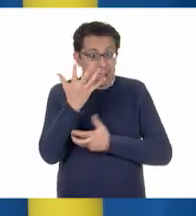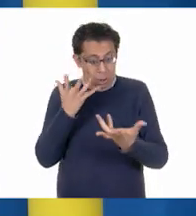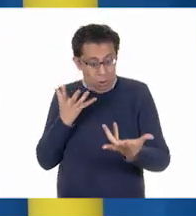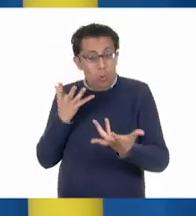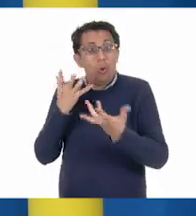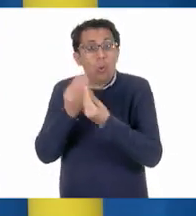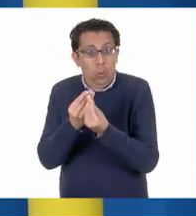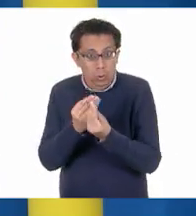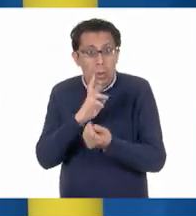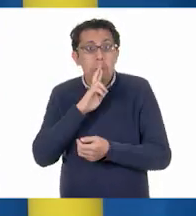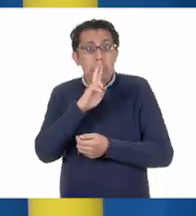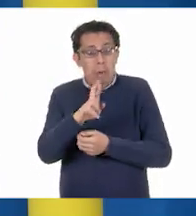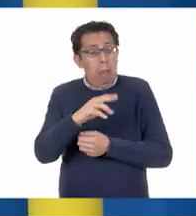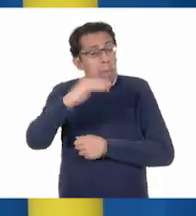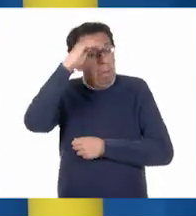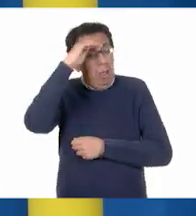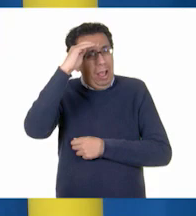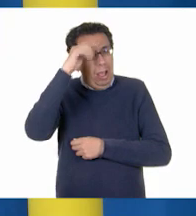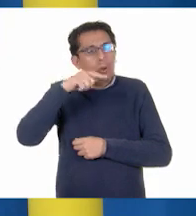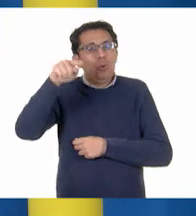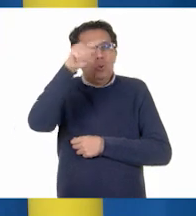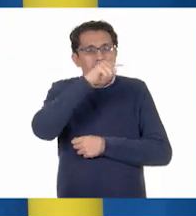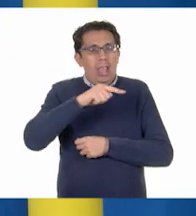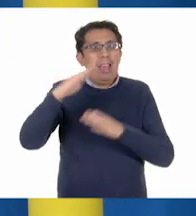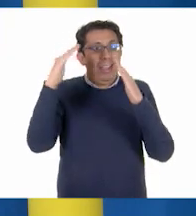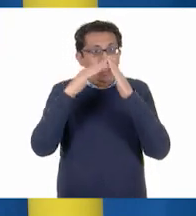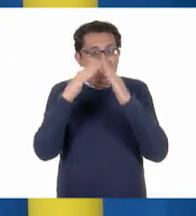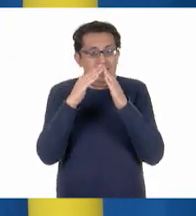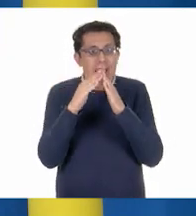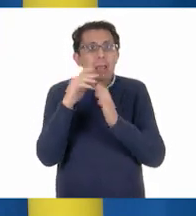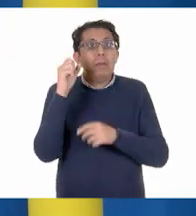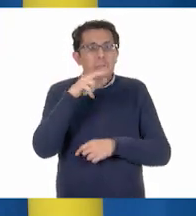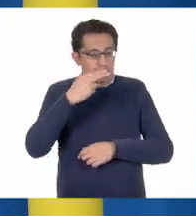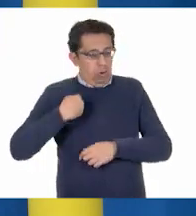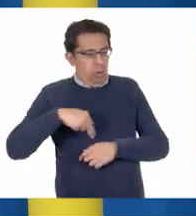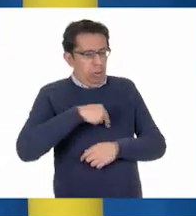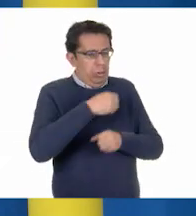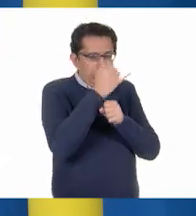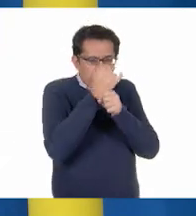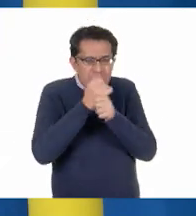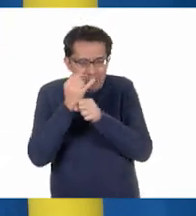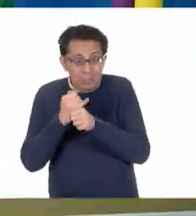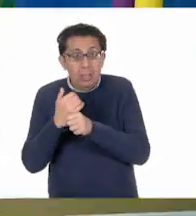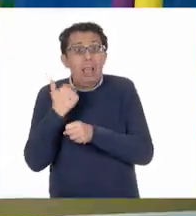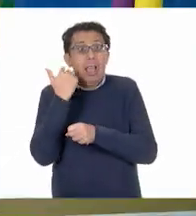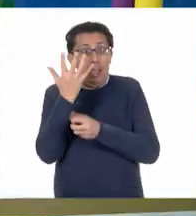juntos? Es decir, las niñas y los niños ahí en casa y nosotros como investigadoras.